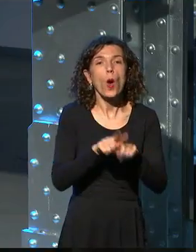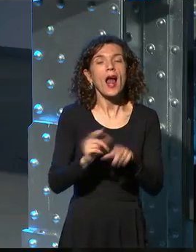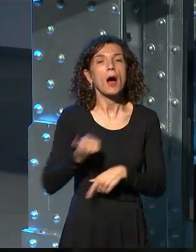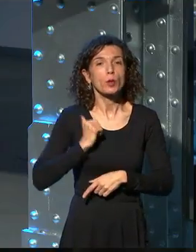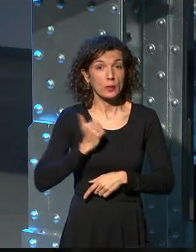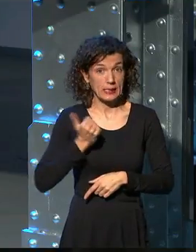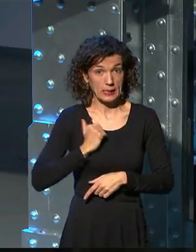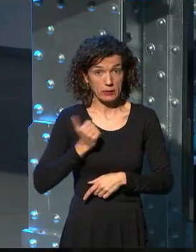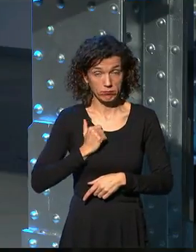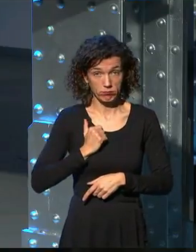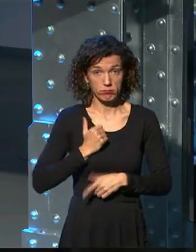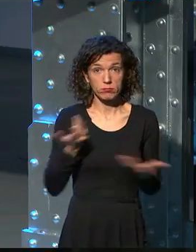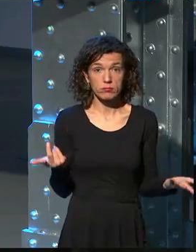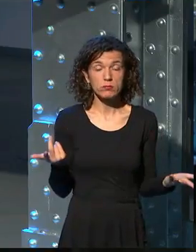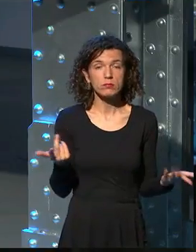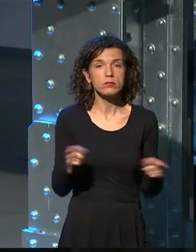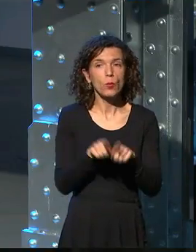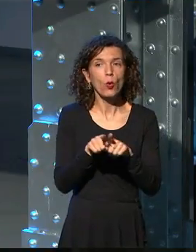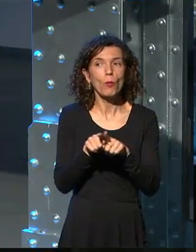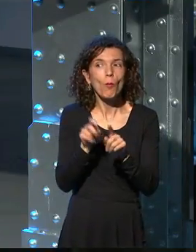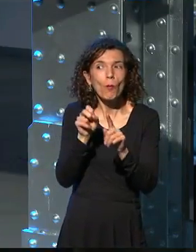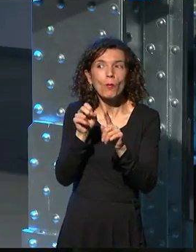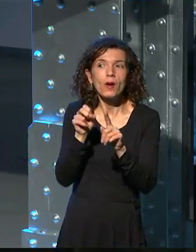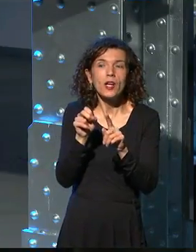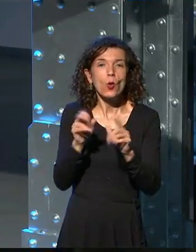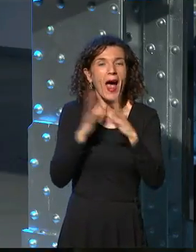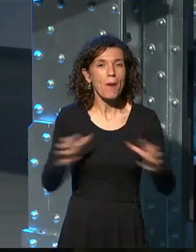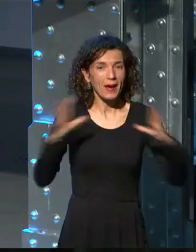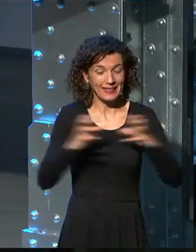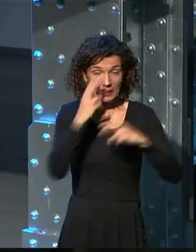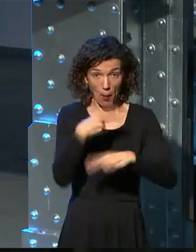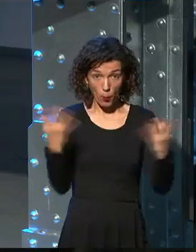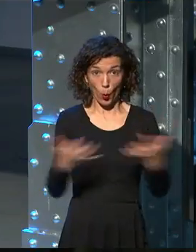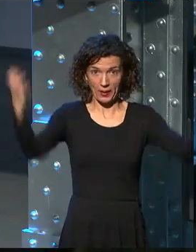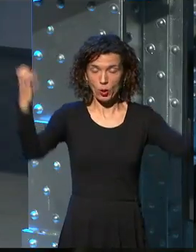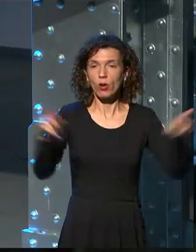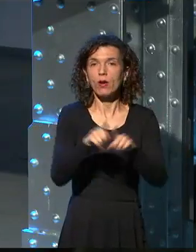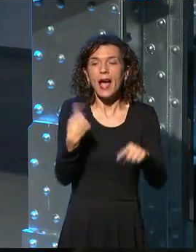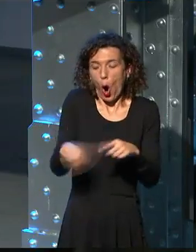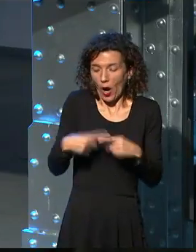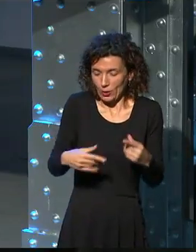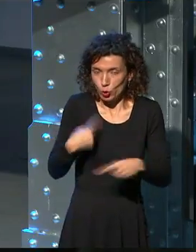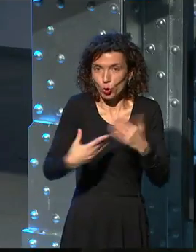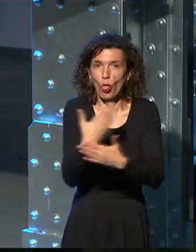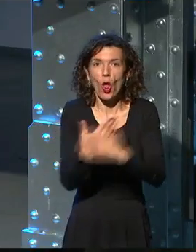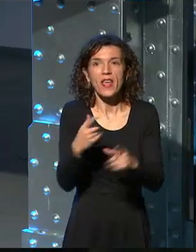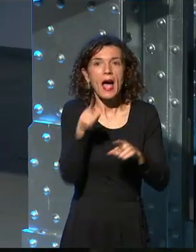aprovechar las expectativas que tienen los espectadores sobre objetos